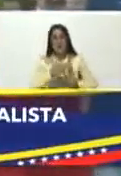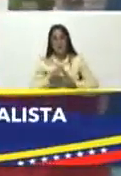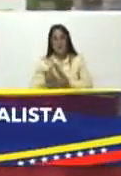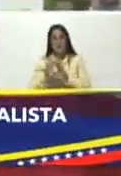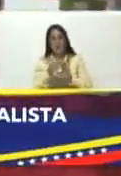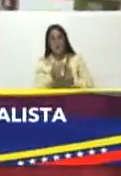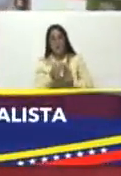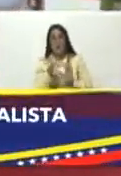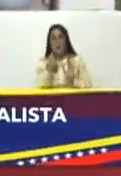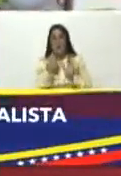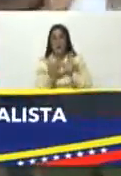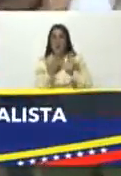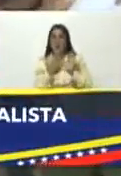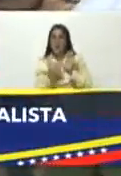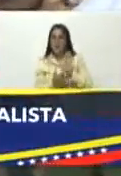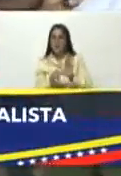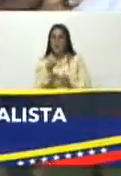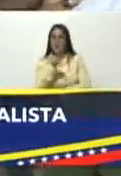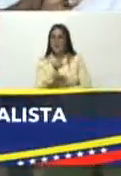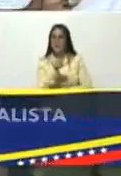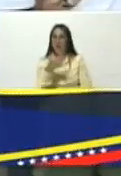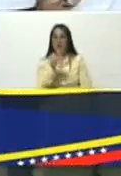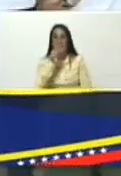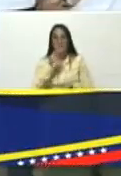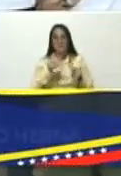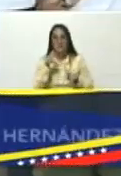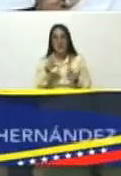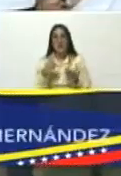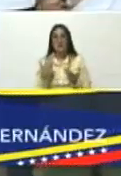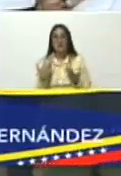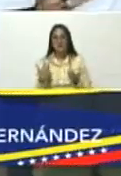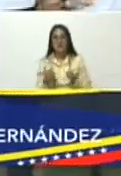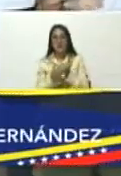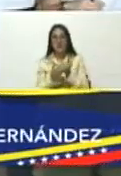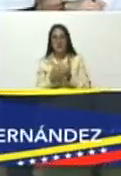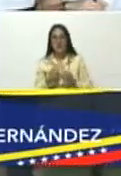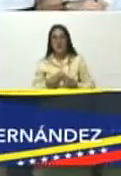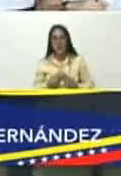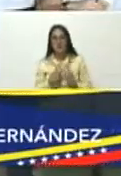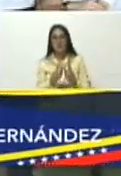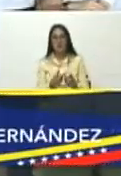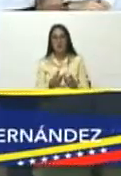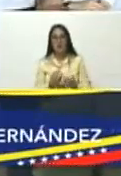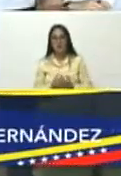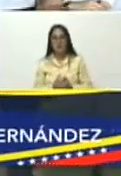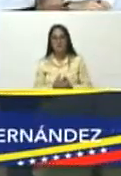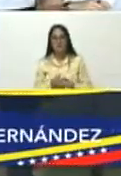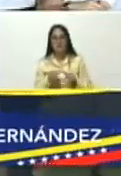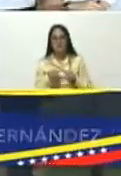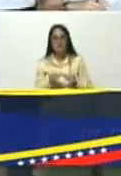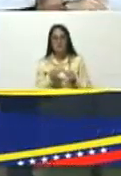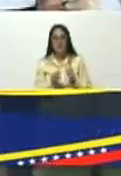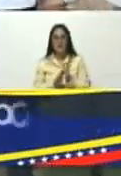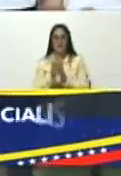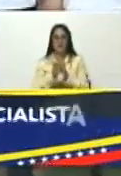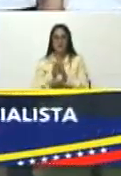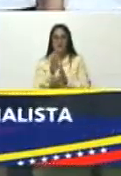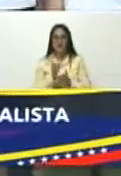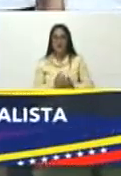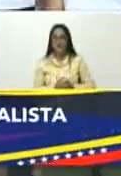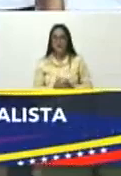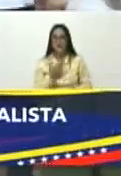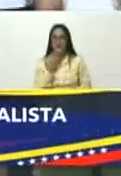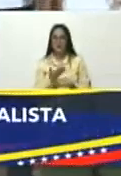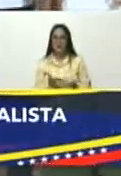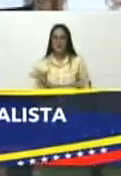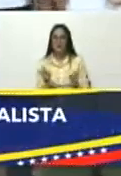es ejemplo de ello. Hay personas que se han sumado incluso hasta voluntariamente para seguir avanzando.